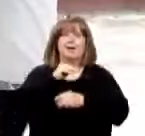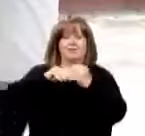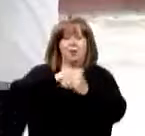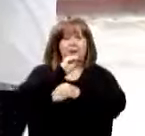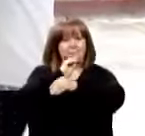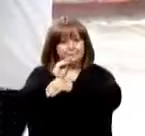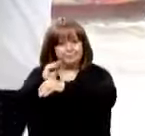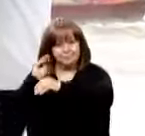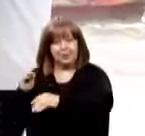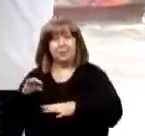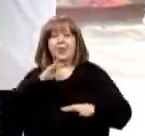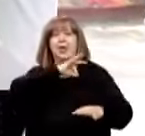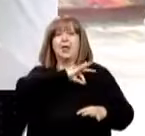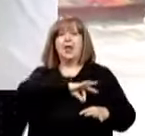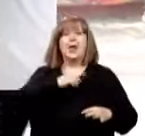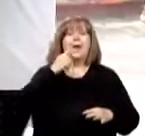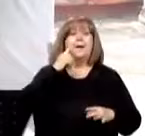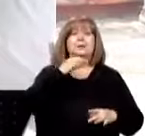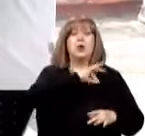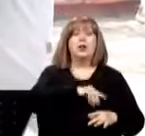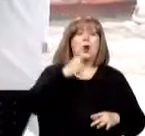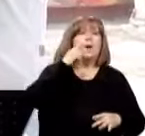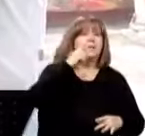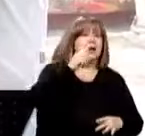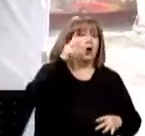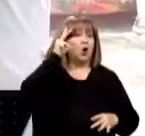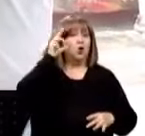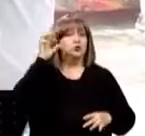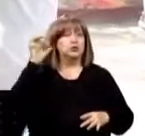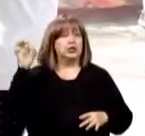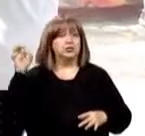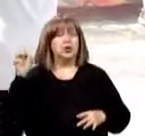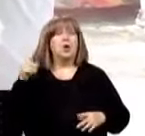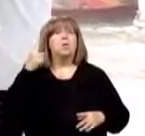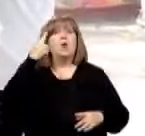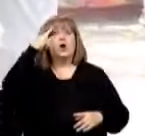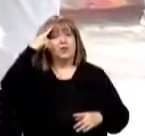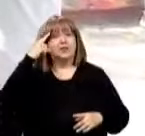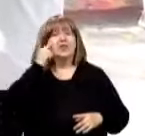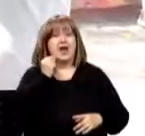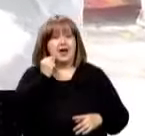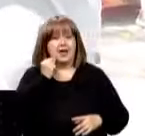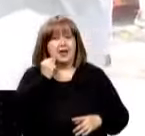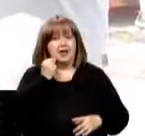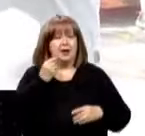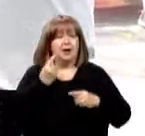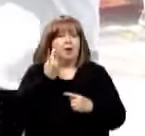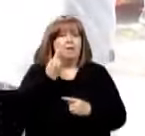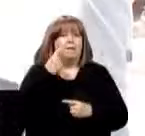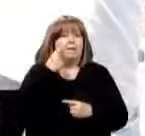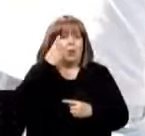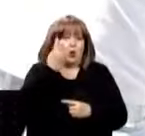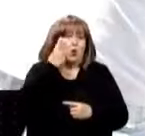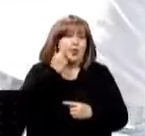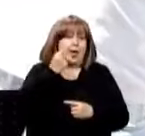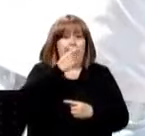familia. El sueldo de nosotros está a 1.800 pesos por día de trabajado. Imagínate con eso sustentar la familia. Es imposible. Así que por